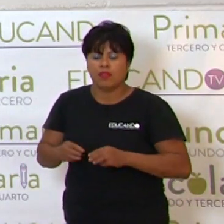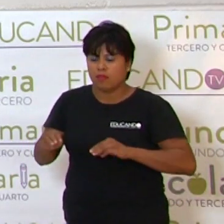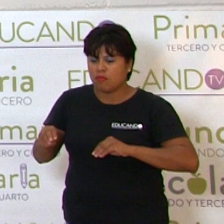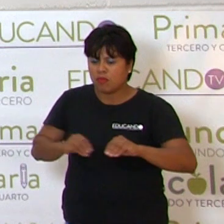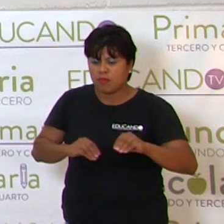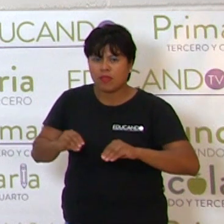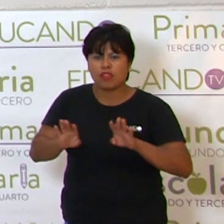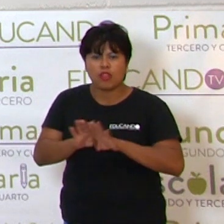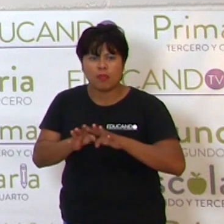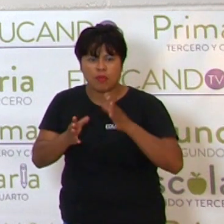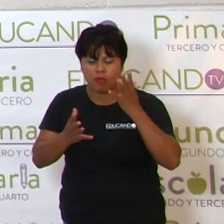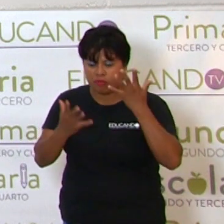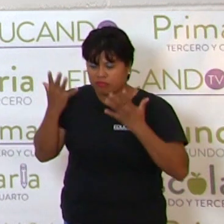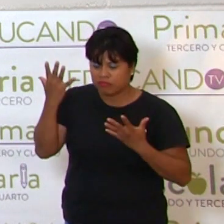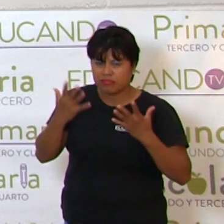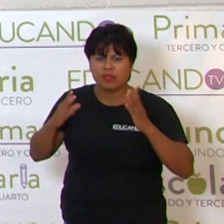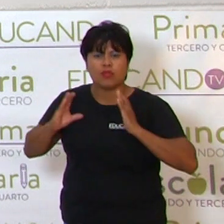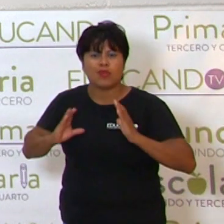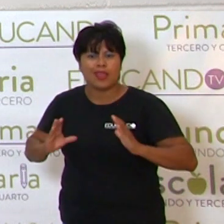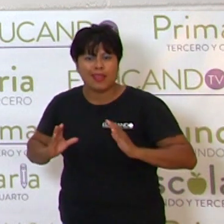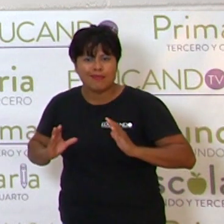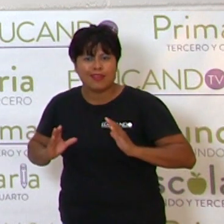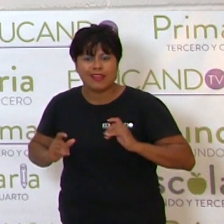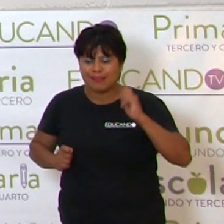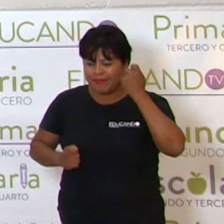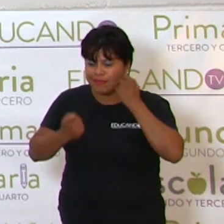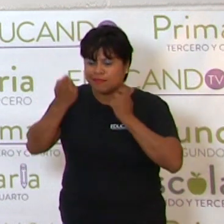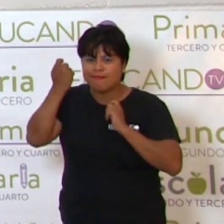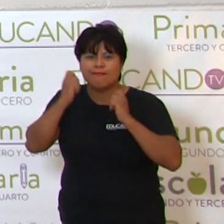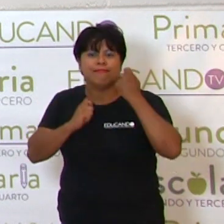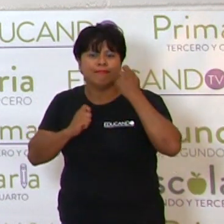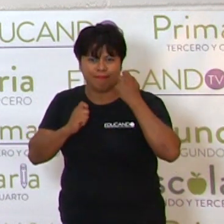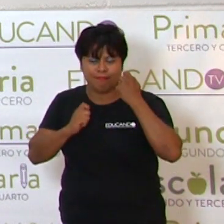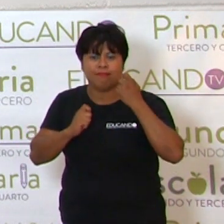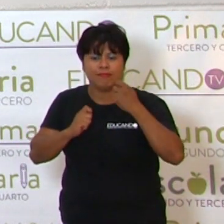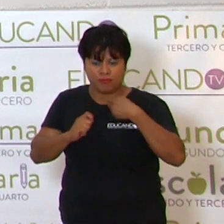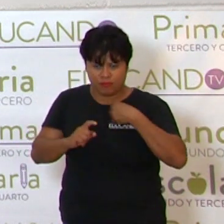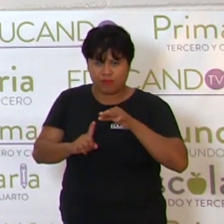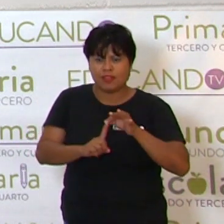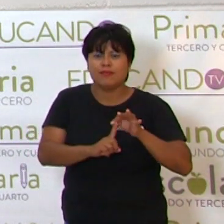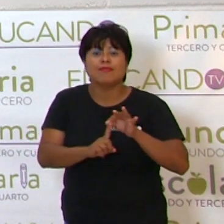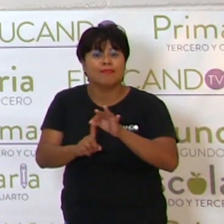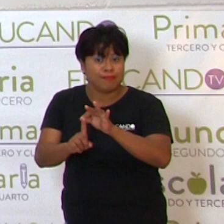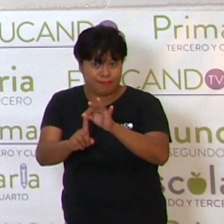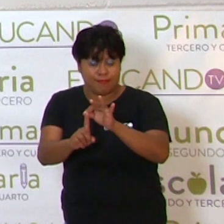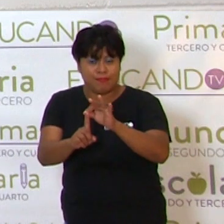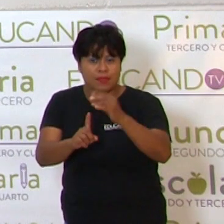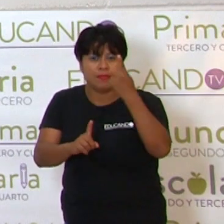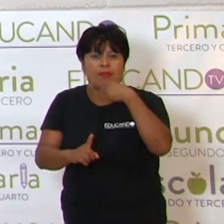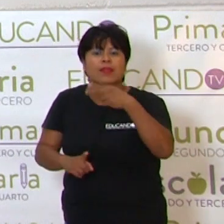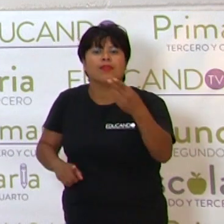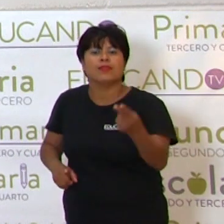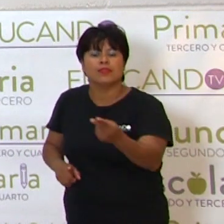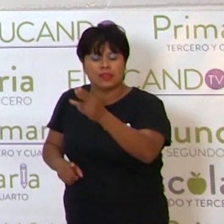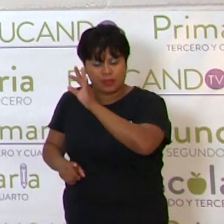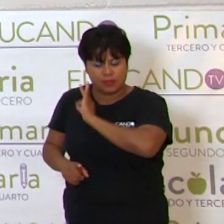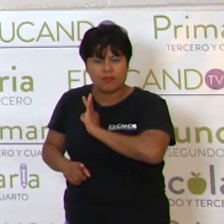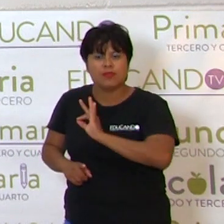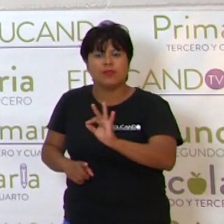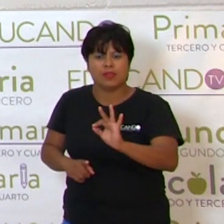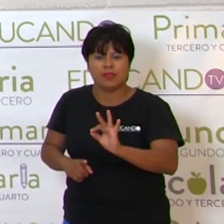movimientos corporales, expresión corporal, y los voy a guiar un poco para que ustedes